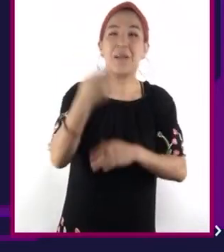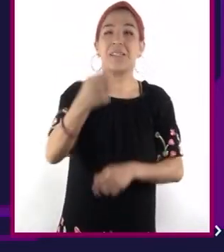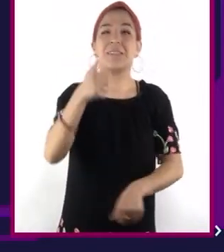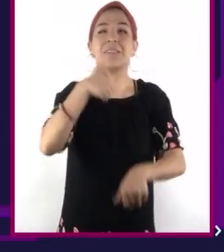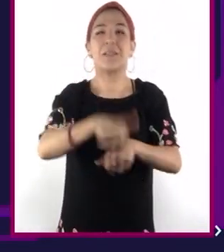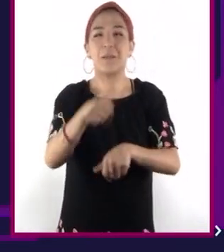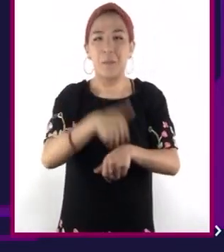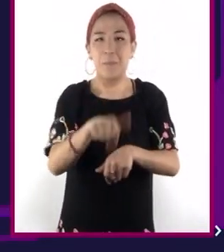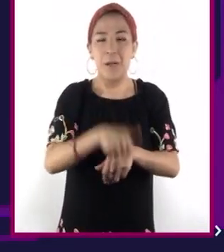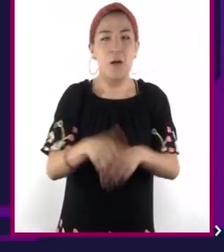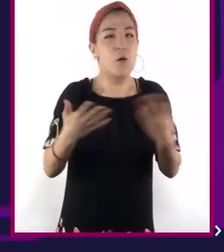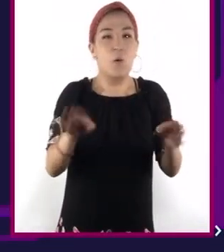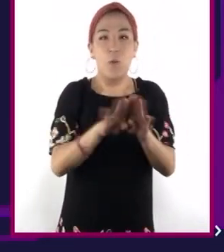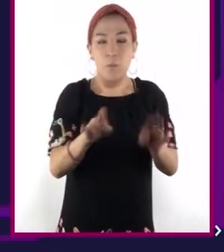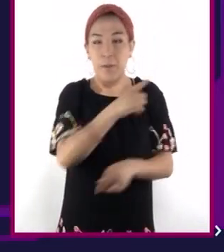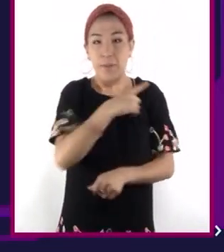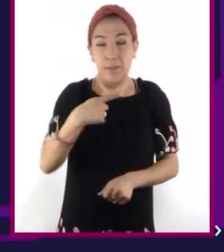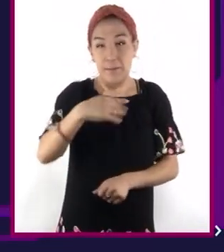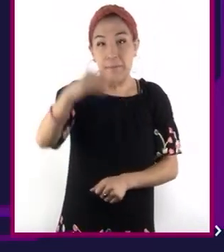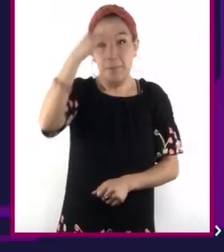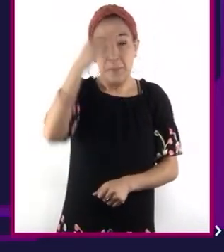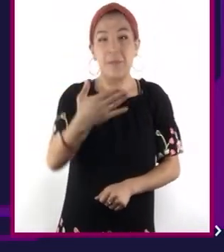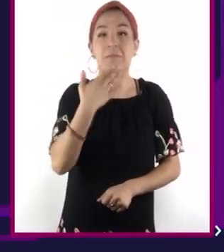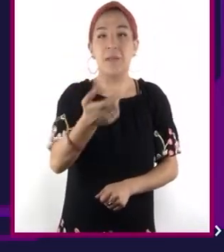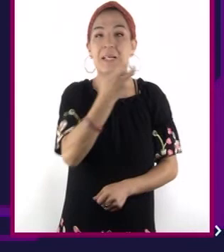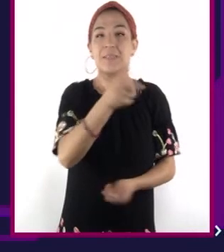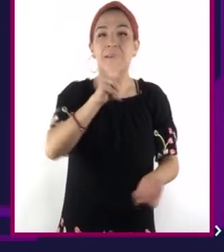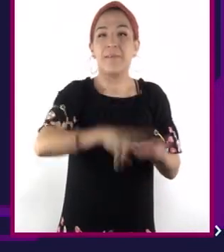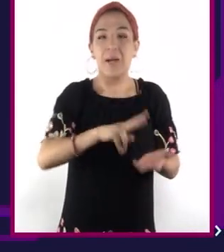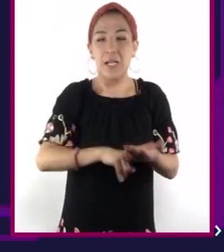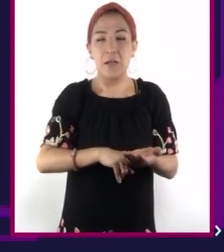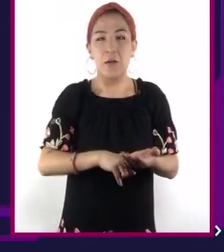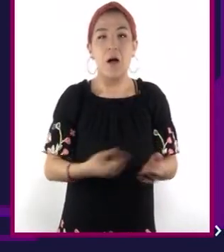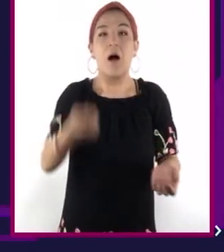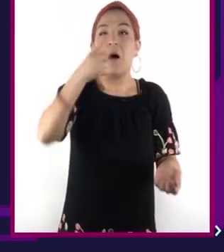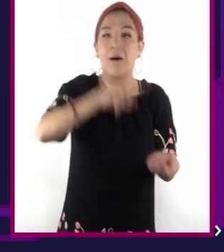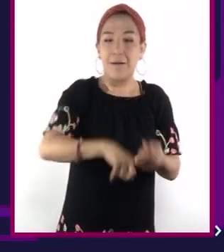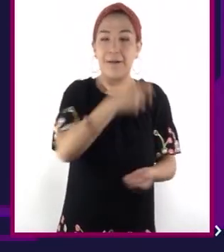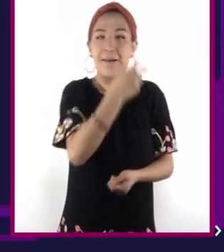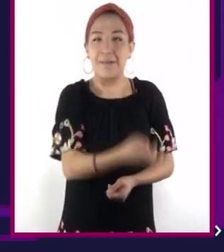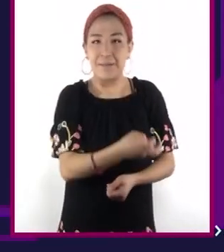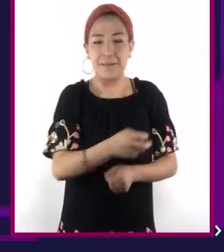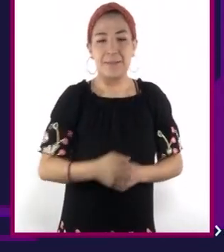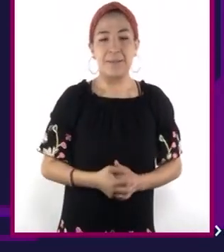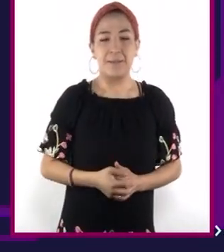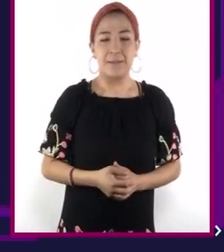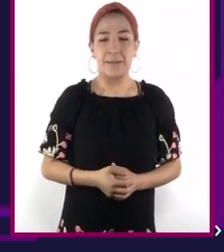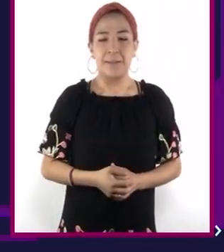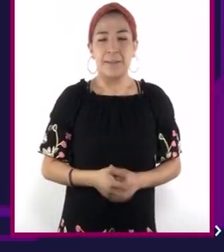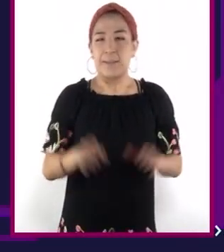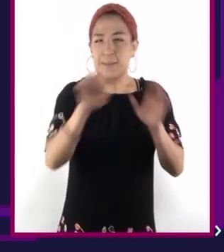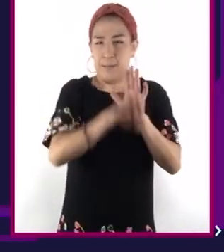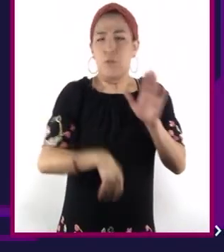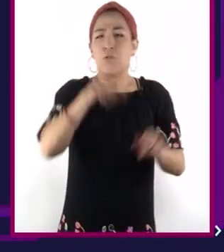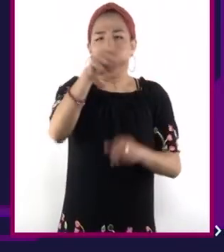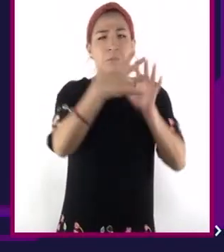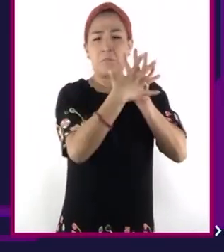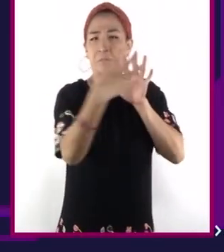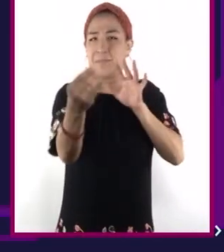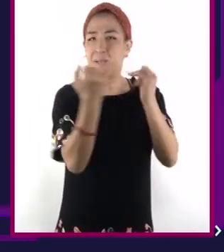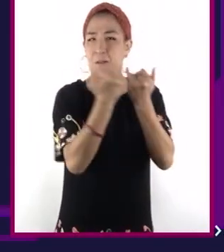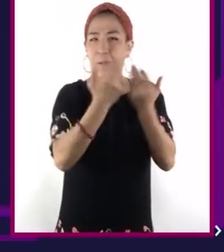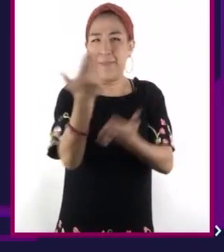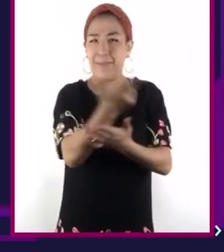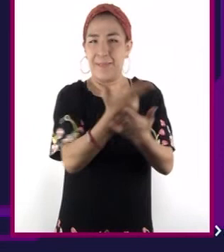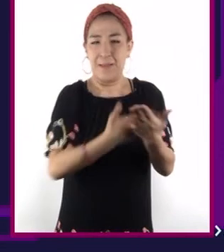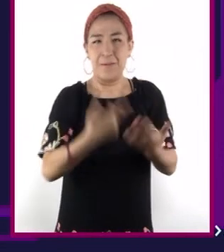conjuntos y no se toman en cuenta los valores interiores. Pueden dibujar 2